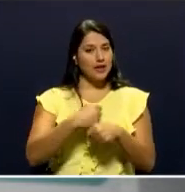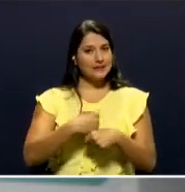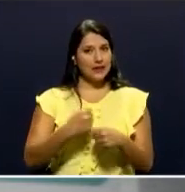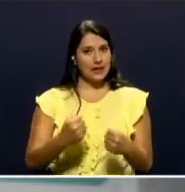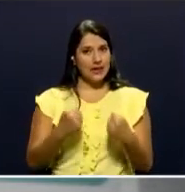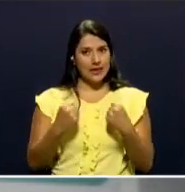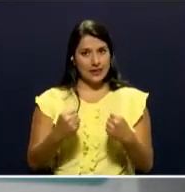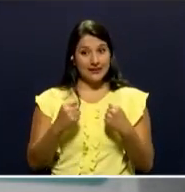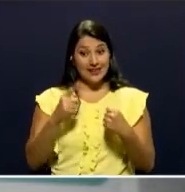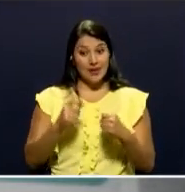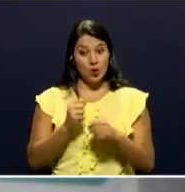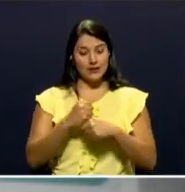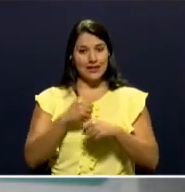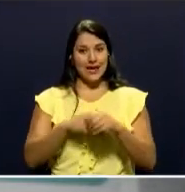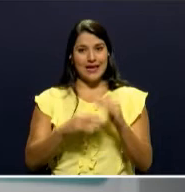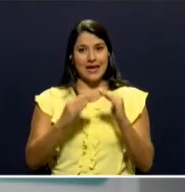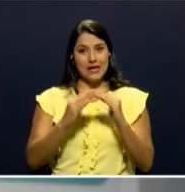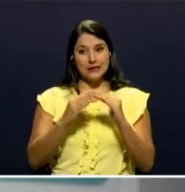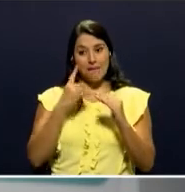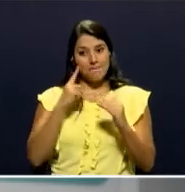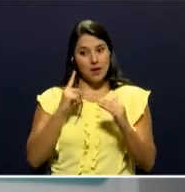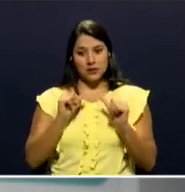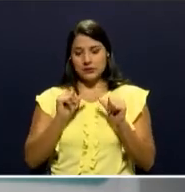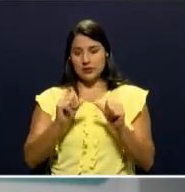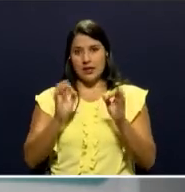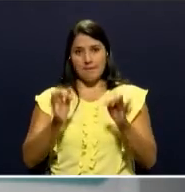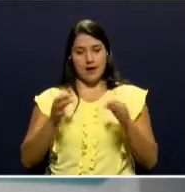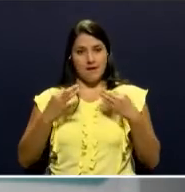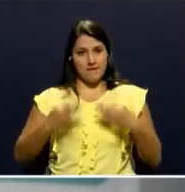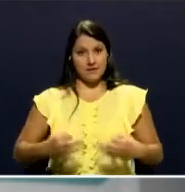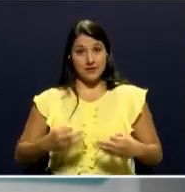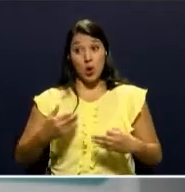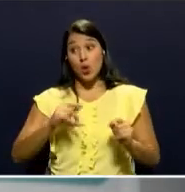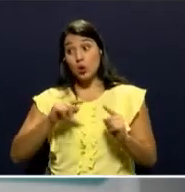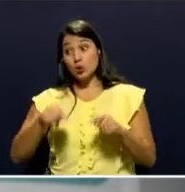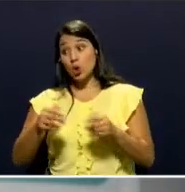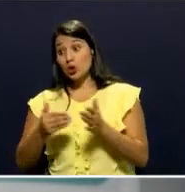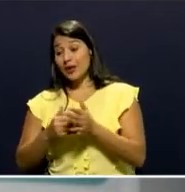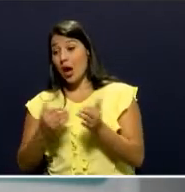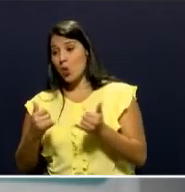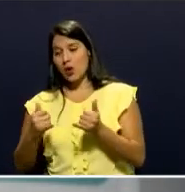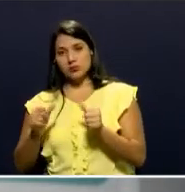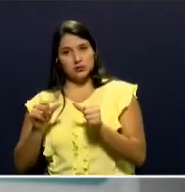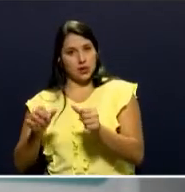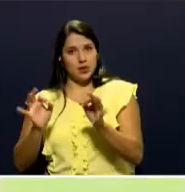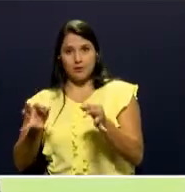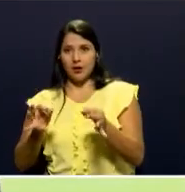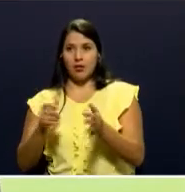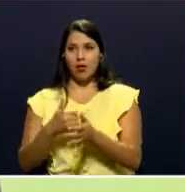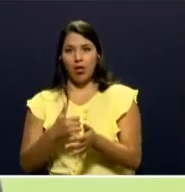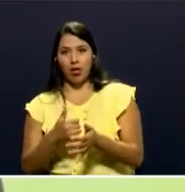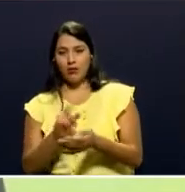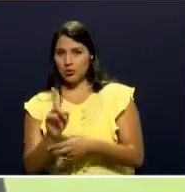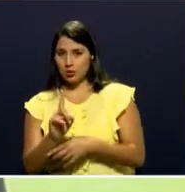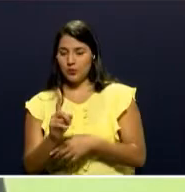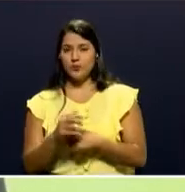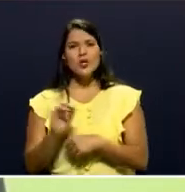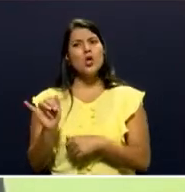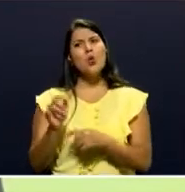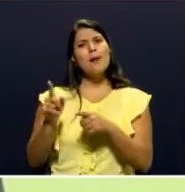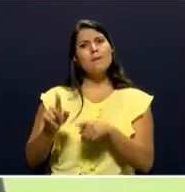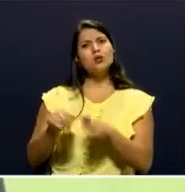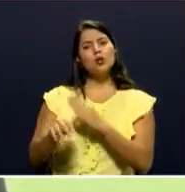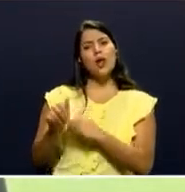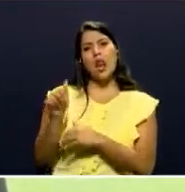trabajo que hemos ido realizando en nuestras casas para estar físicamente bien y de momento que se regrese pues estar físicamente de la mejor manera algo similar sucedió en a la